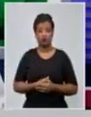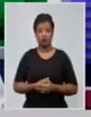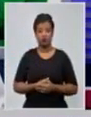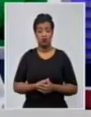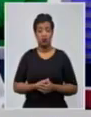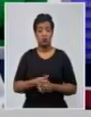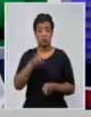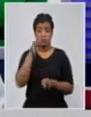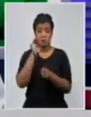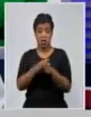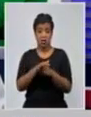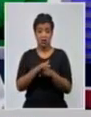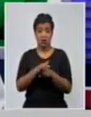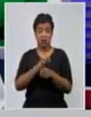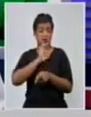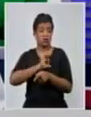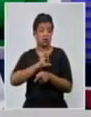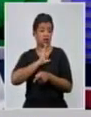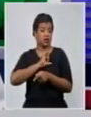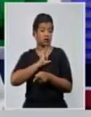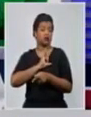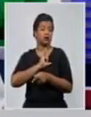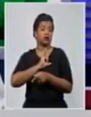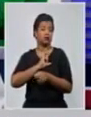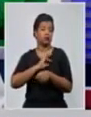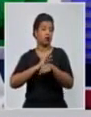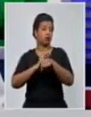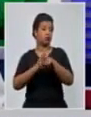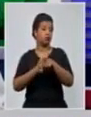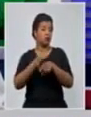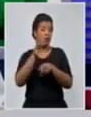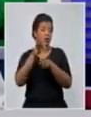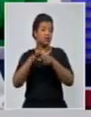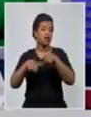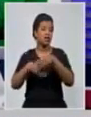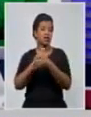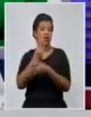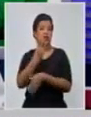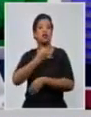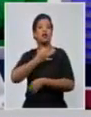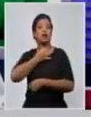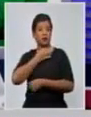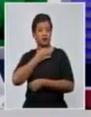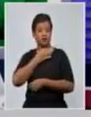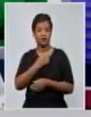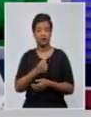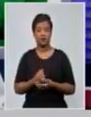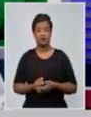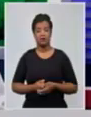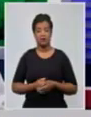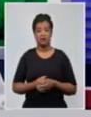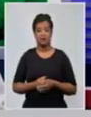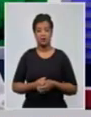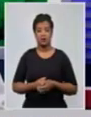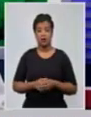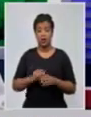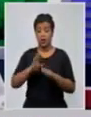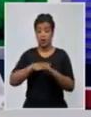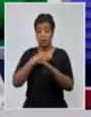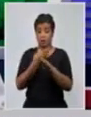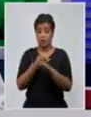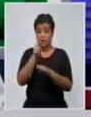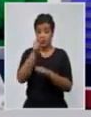con síntomas. Esta persona sí comenzó con síntomas desde el 3 de enero y después de una